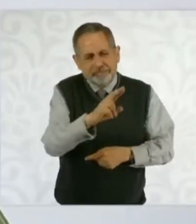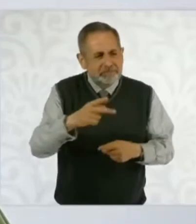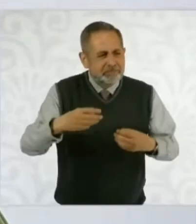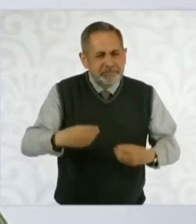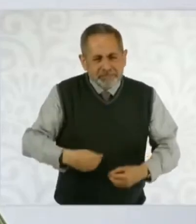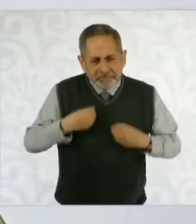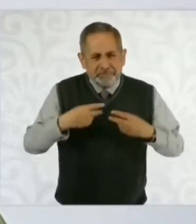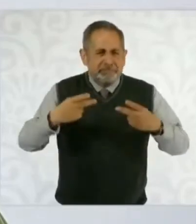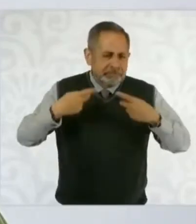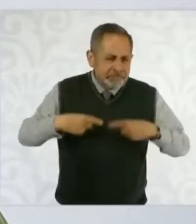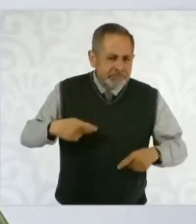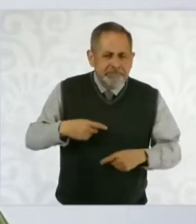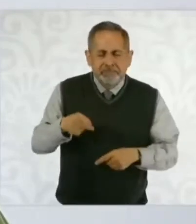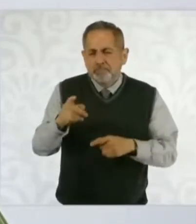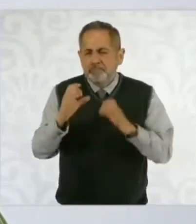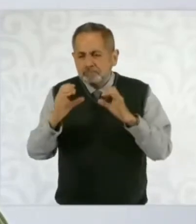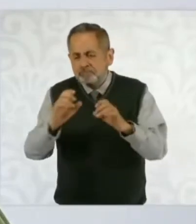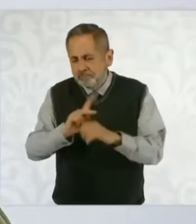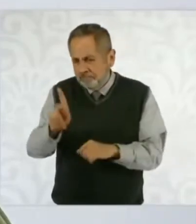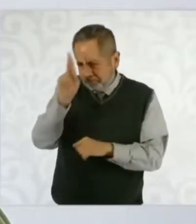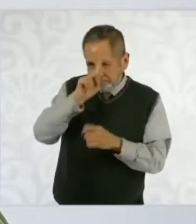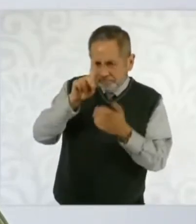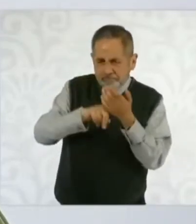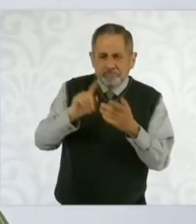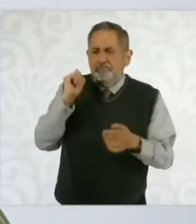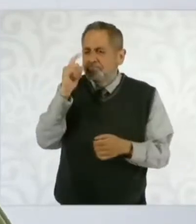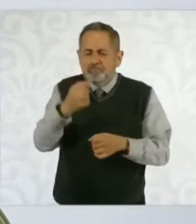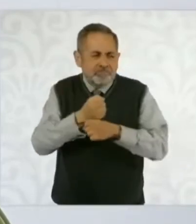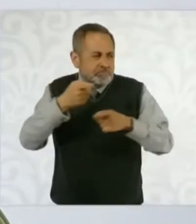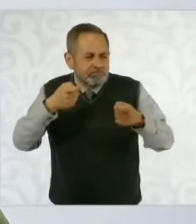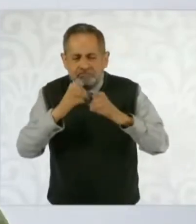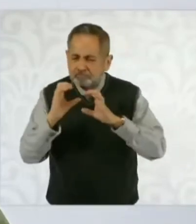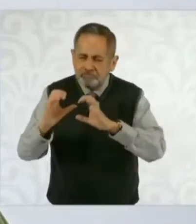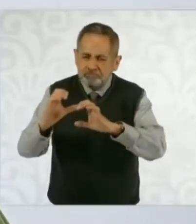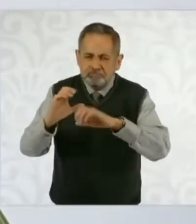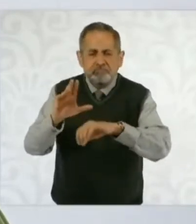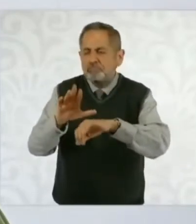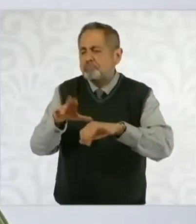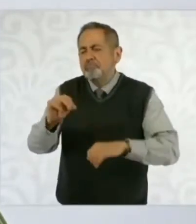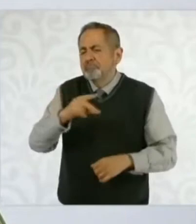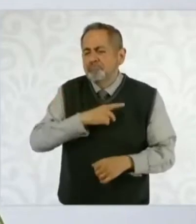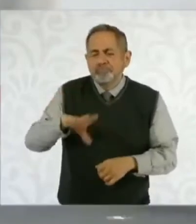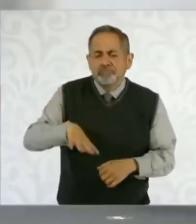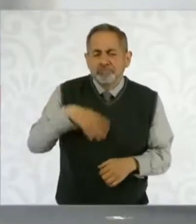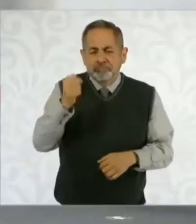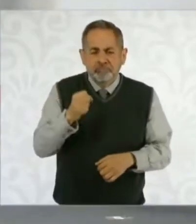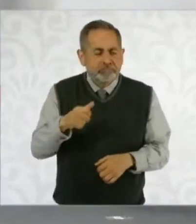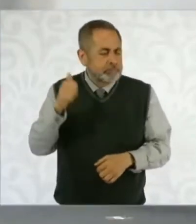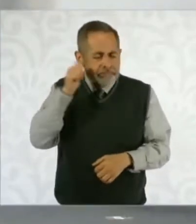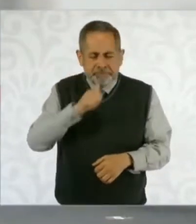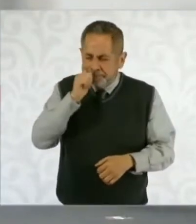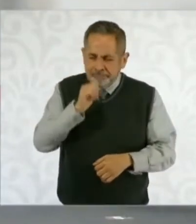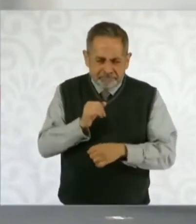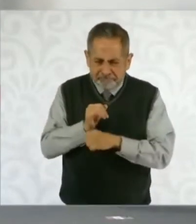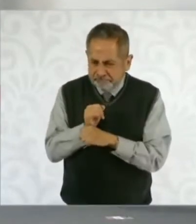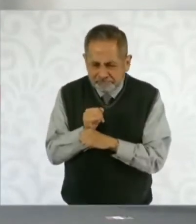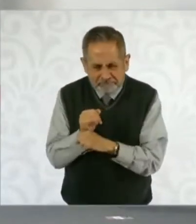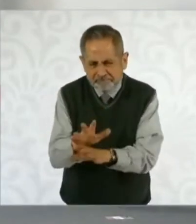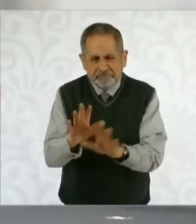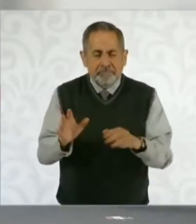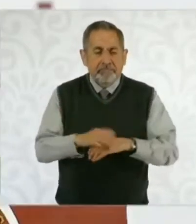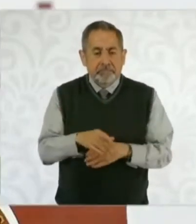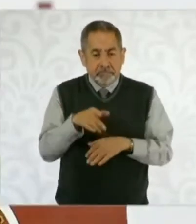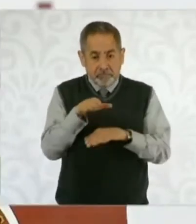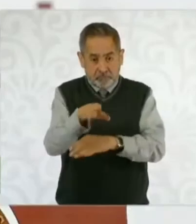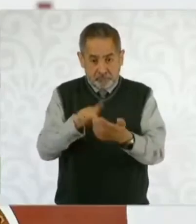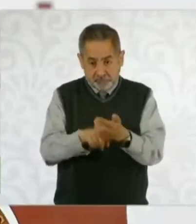personas, el usar las armas de determinada manera, no abusar, pues, y todo eso se investiga. Y entonces,